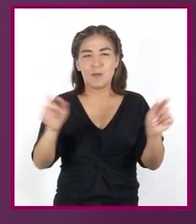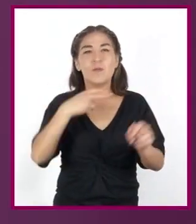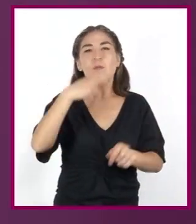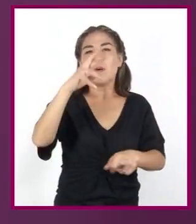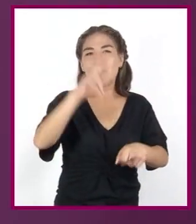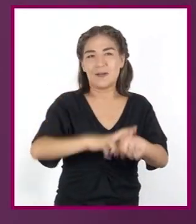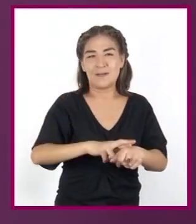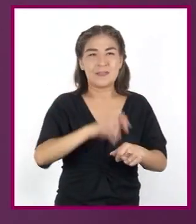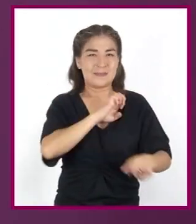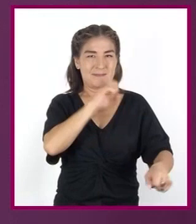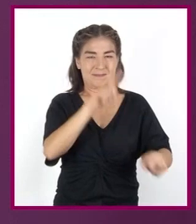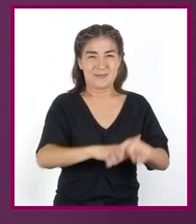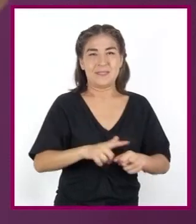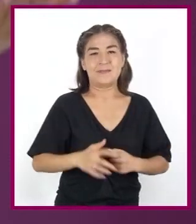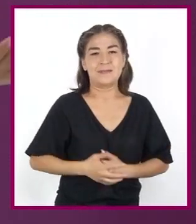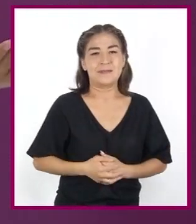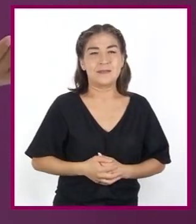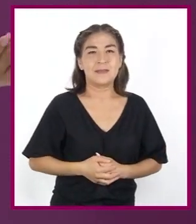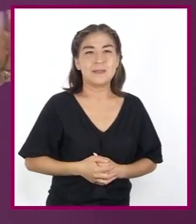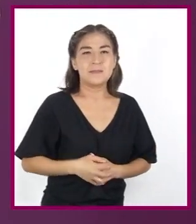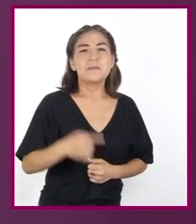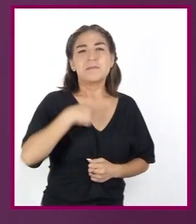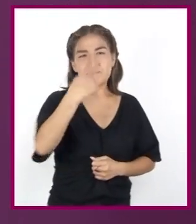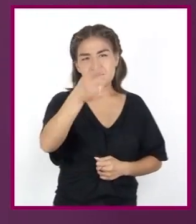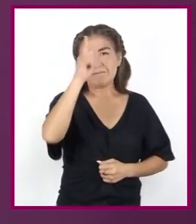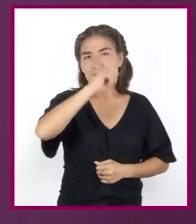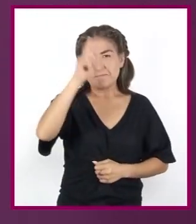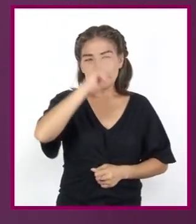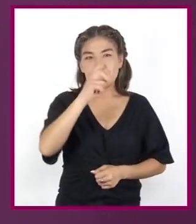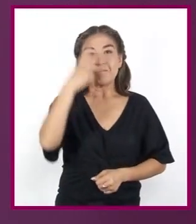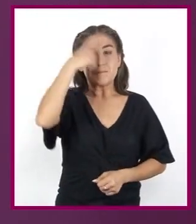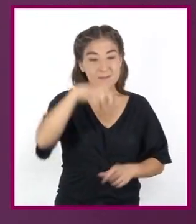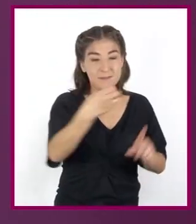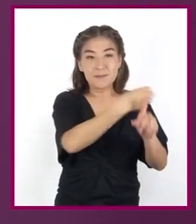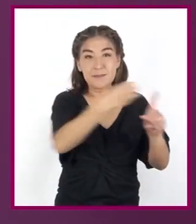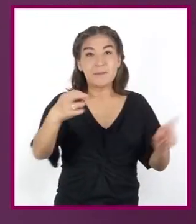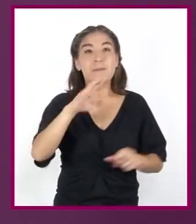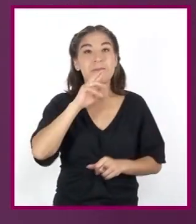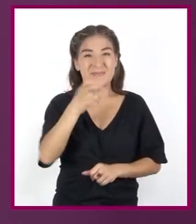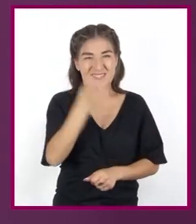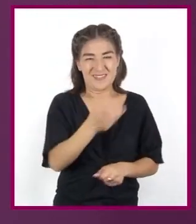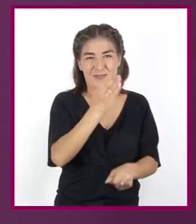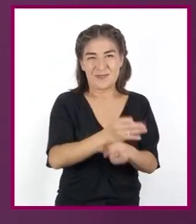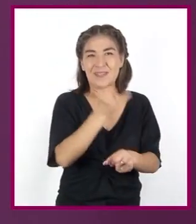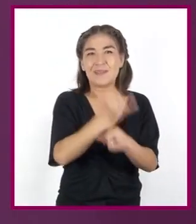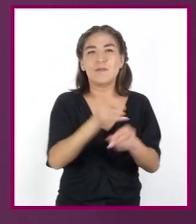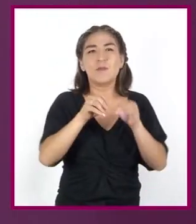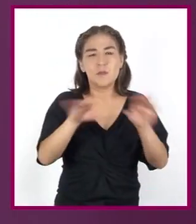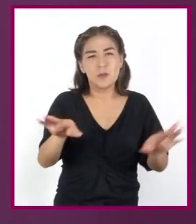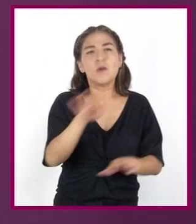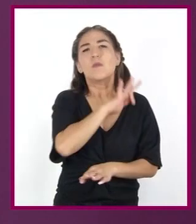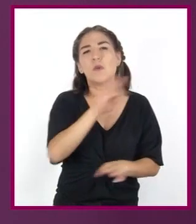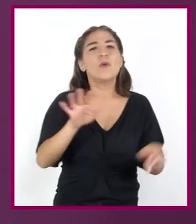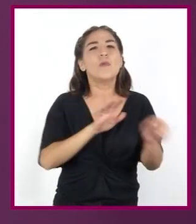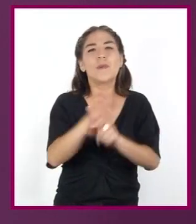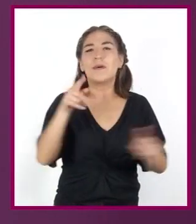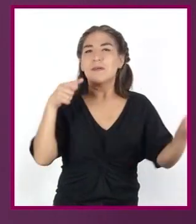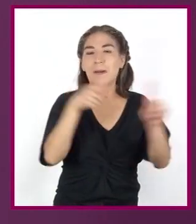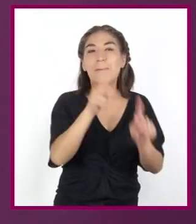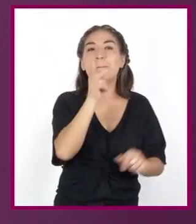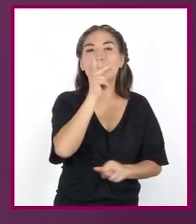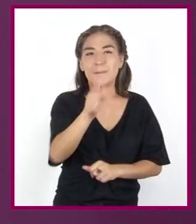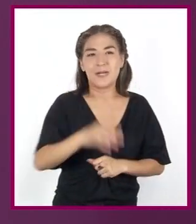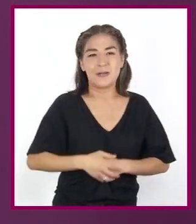vocabulario especializado. Les recomiendo que para organizar mejor esta información pueden identificar la